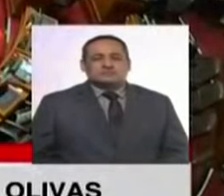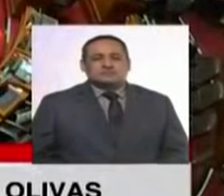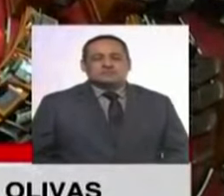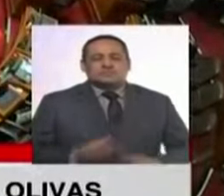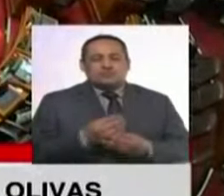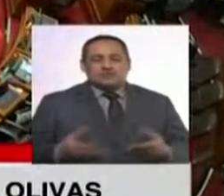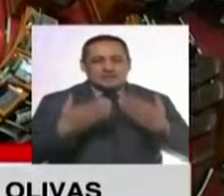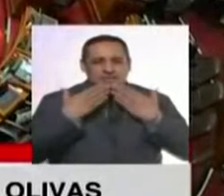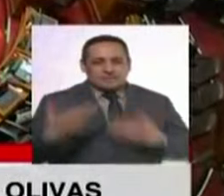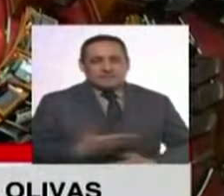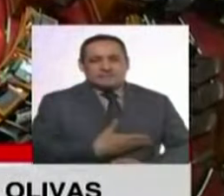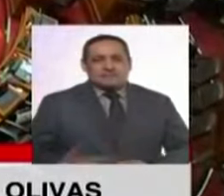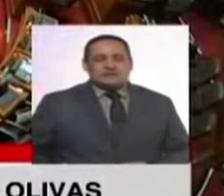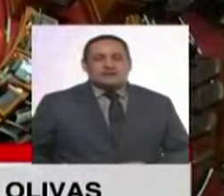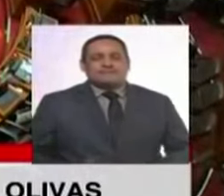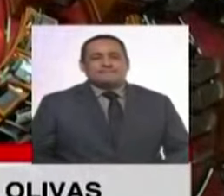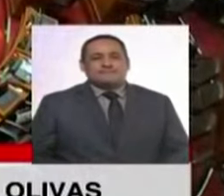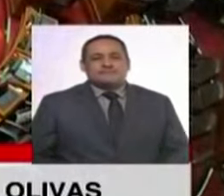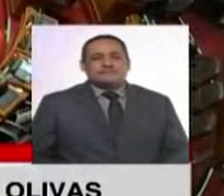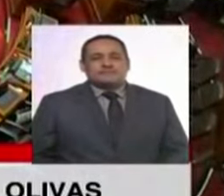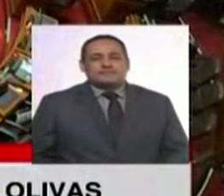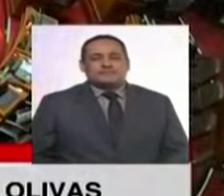Muchas gracias señora presidenta